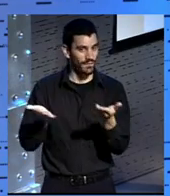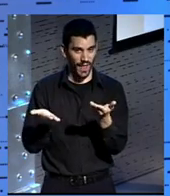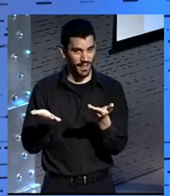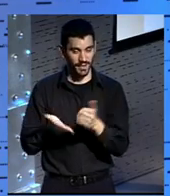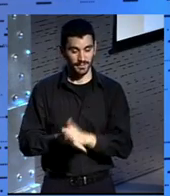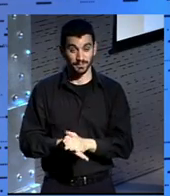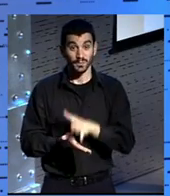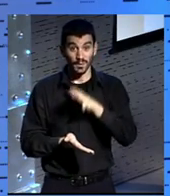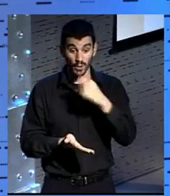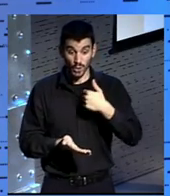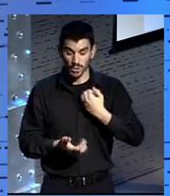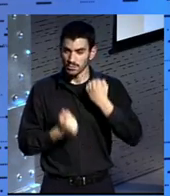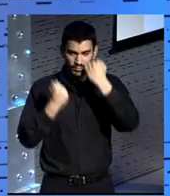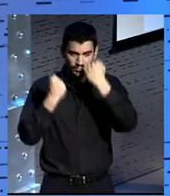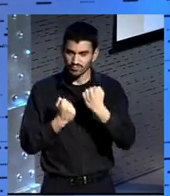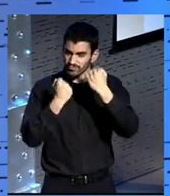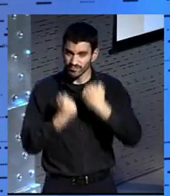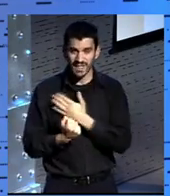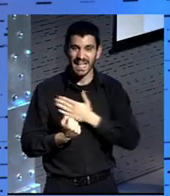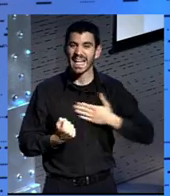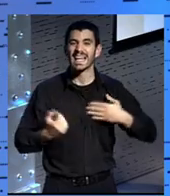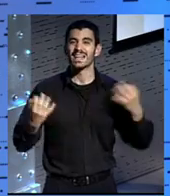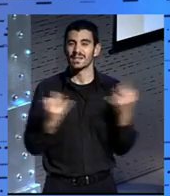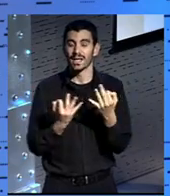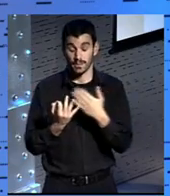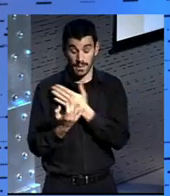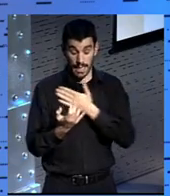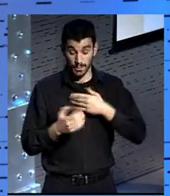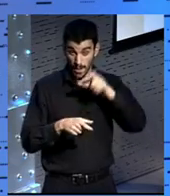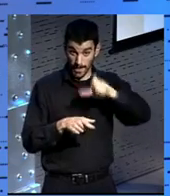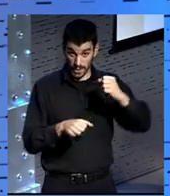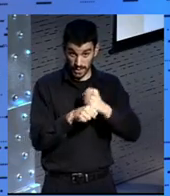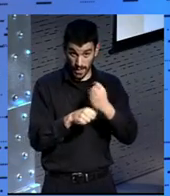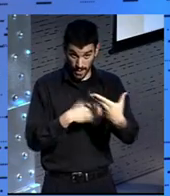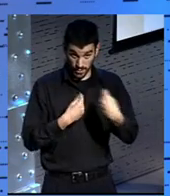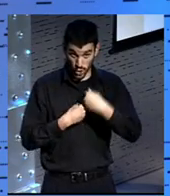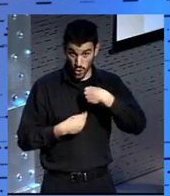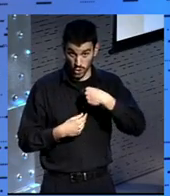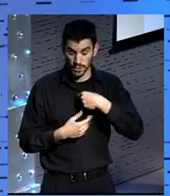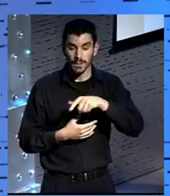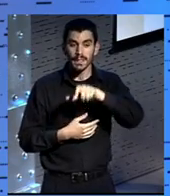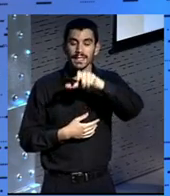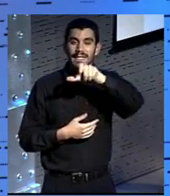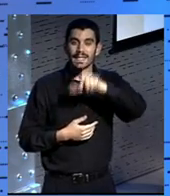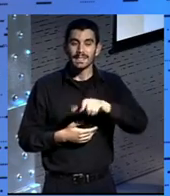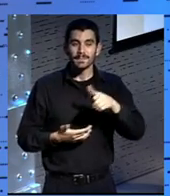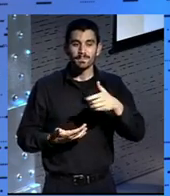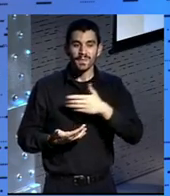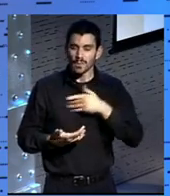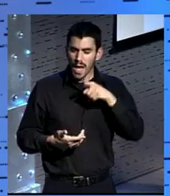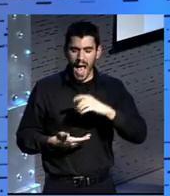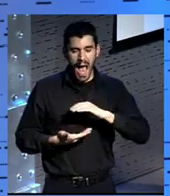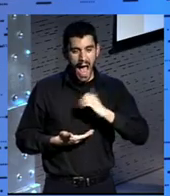nosotros estamos empeñados en hacer es conseguir que nuestra gente aproveche esa